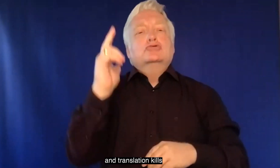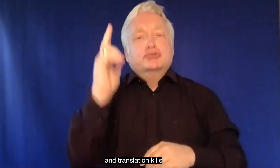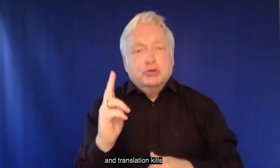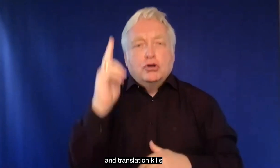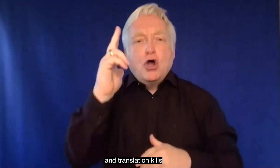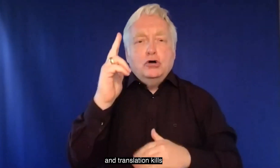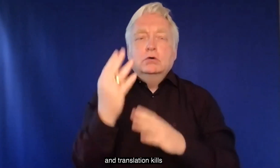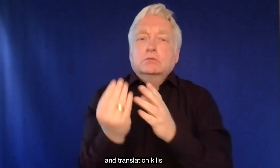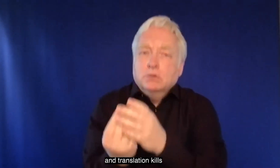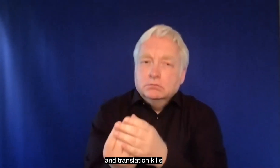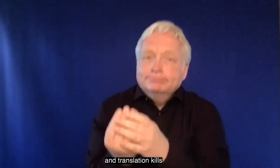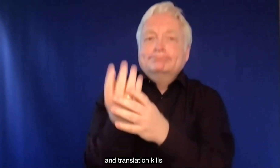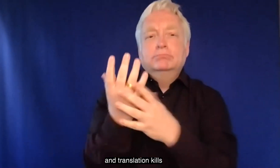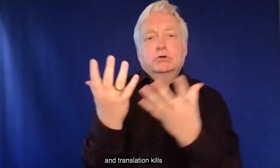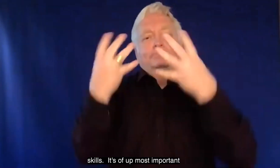lingüísticamente, socialmente,